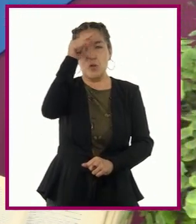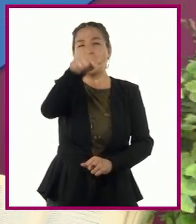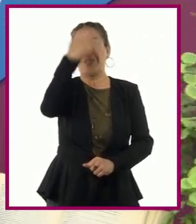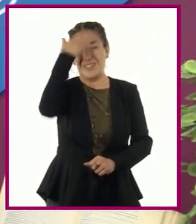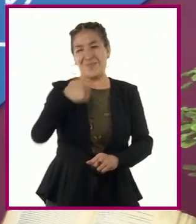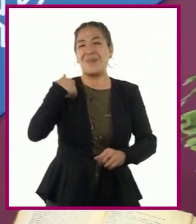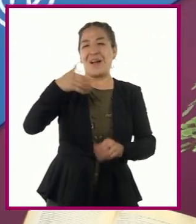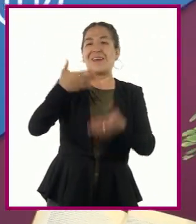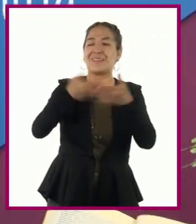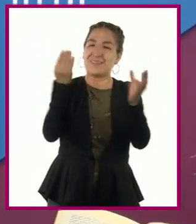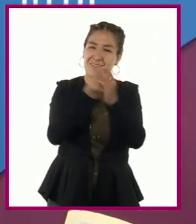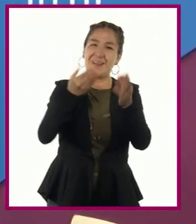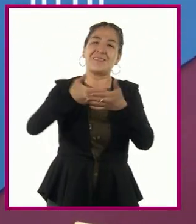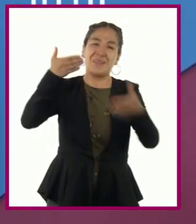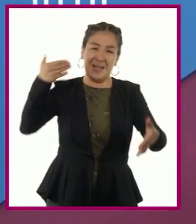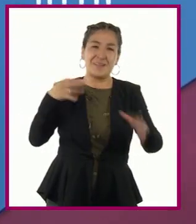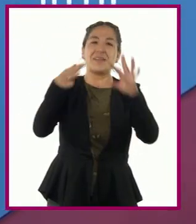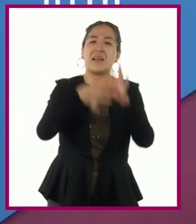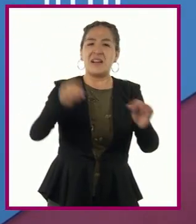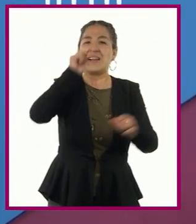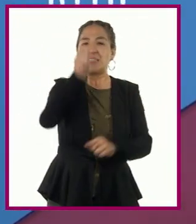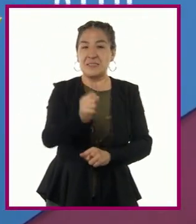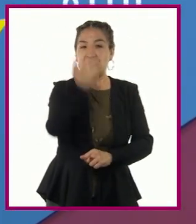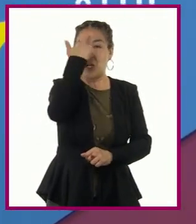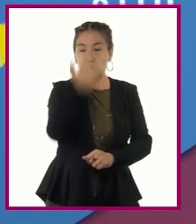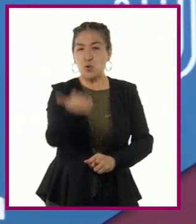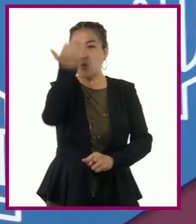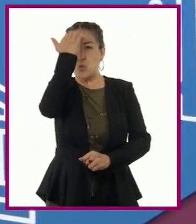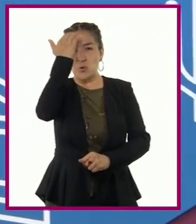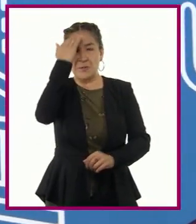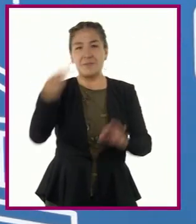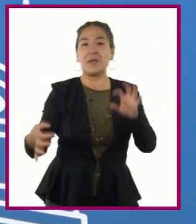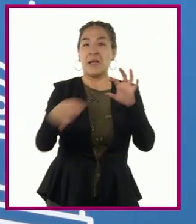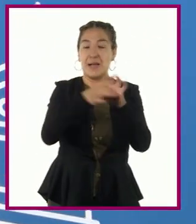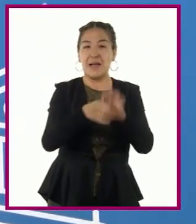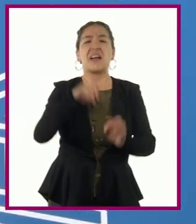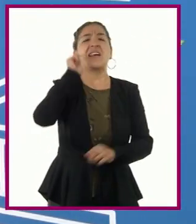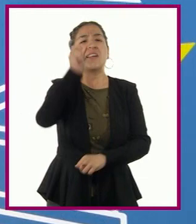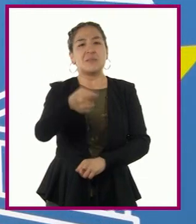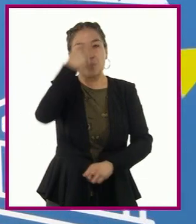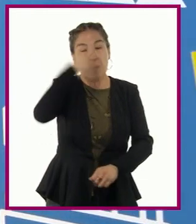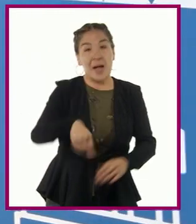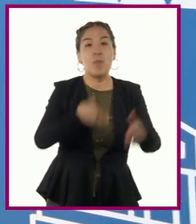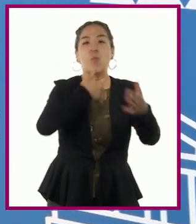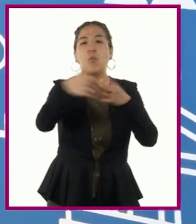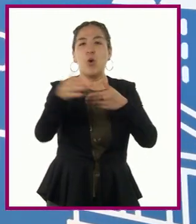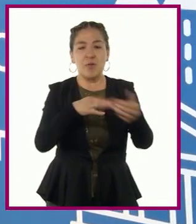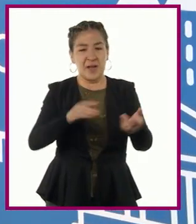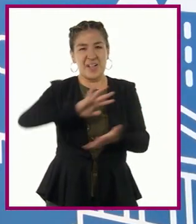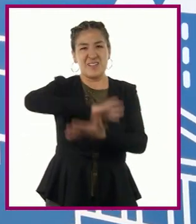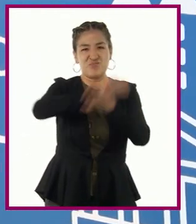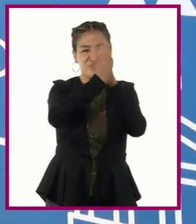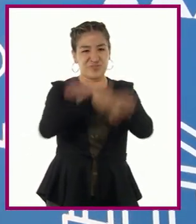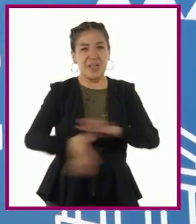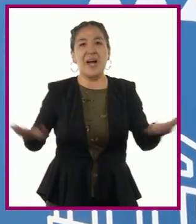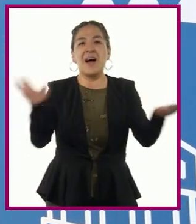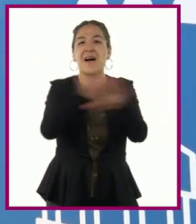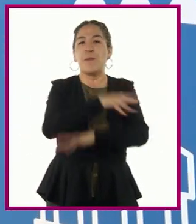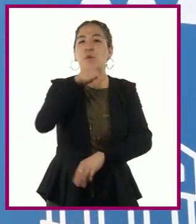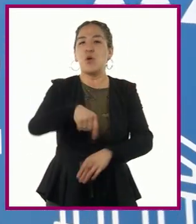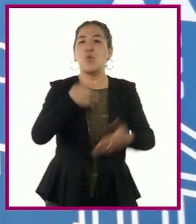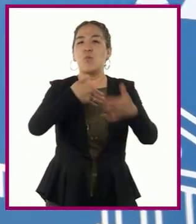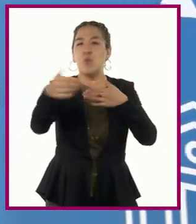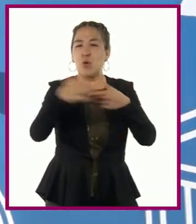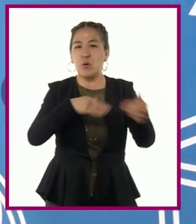anteriores, estaba basado en la razón y el conocimiento, pretendían modernizar y transformar el mundo y